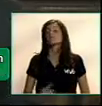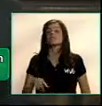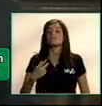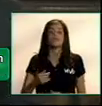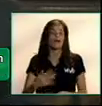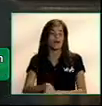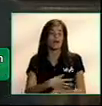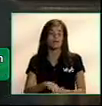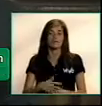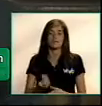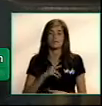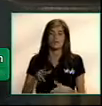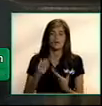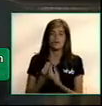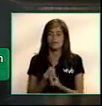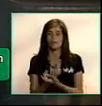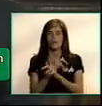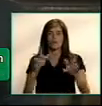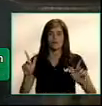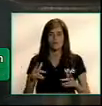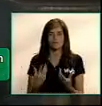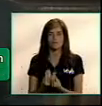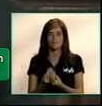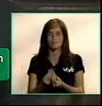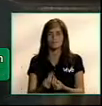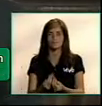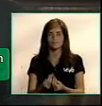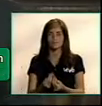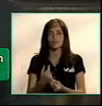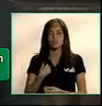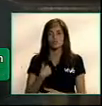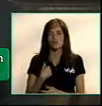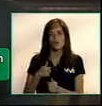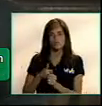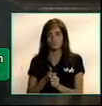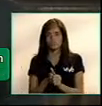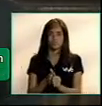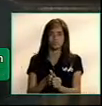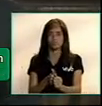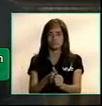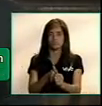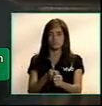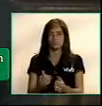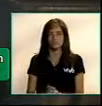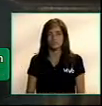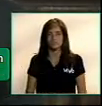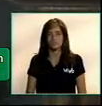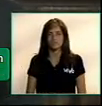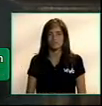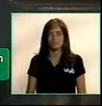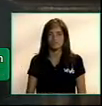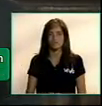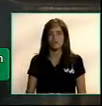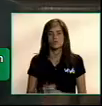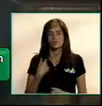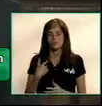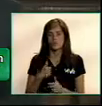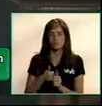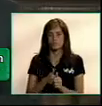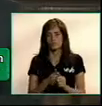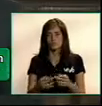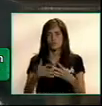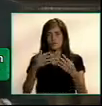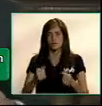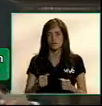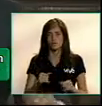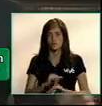calles, nosotros lo acompañamos, ¿no? Yo fui su escolta, su tercer anillo al salir de la cárcel. Y luego lo